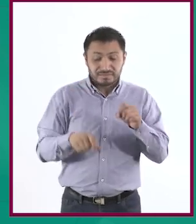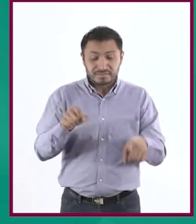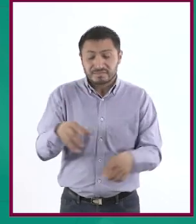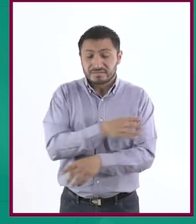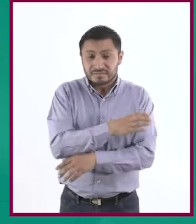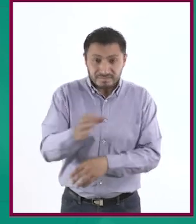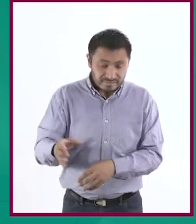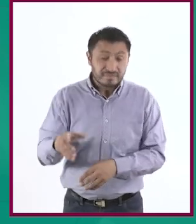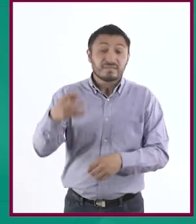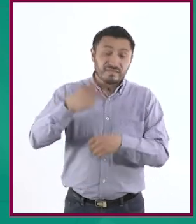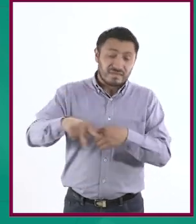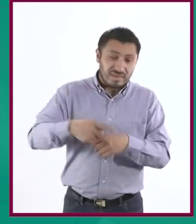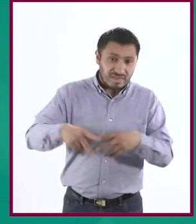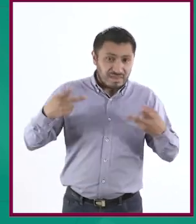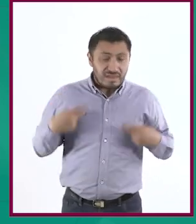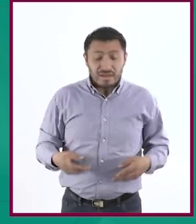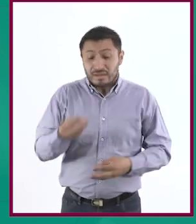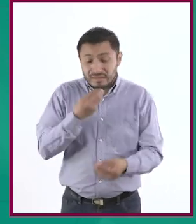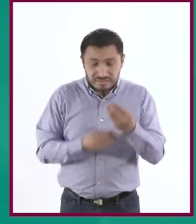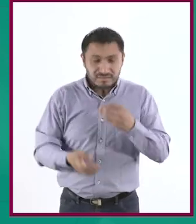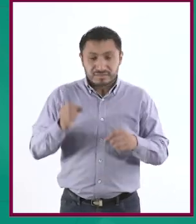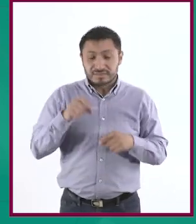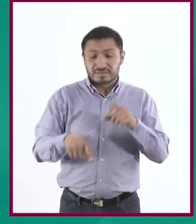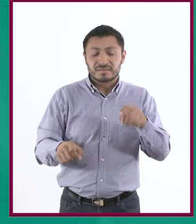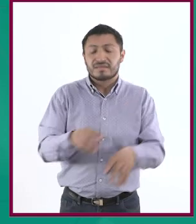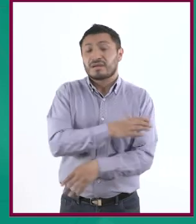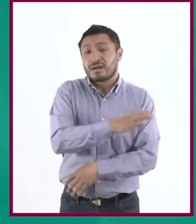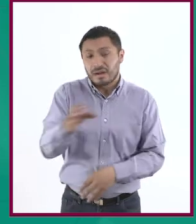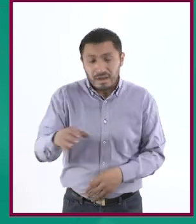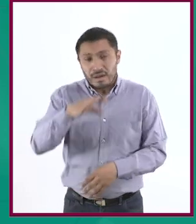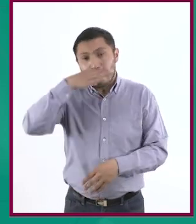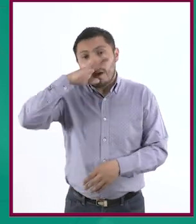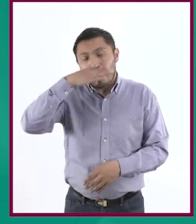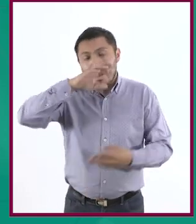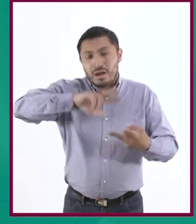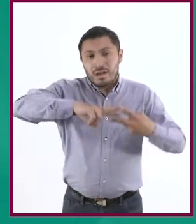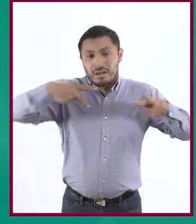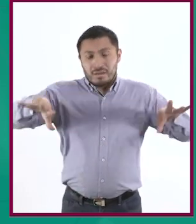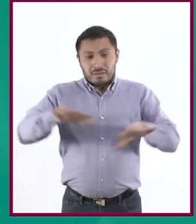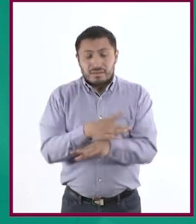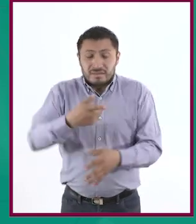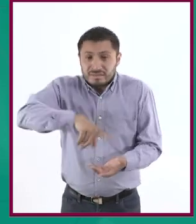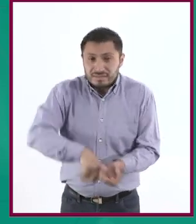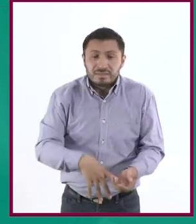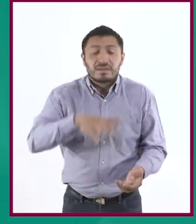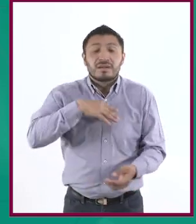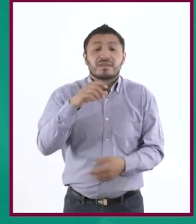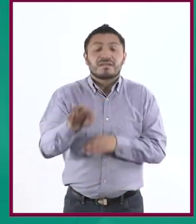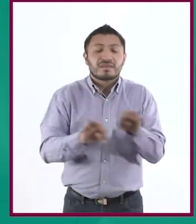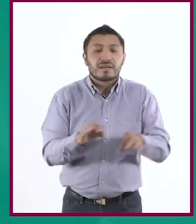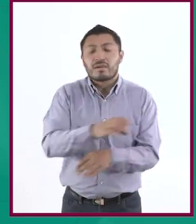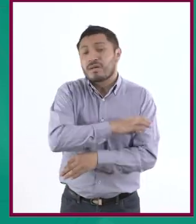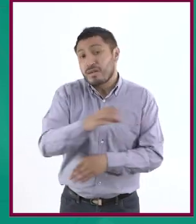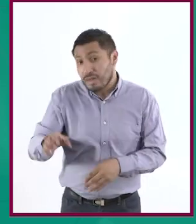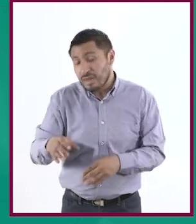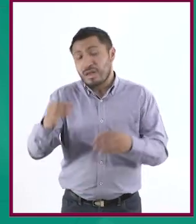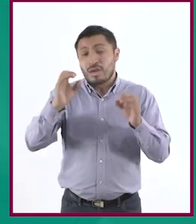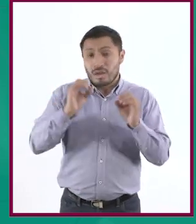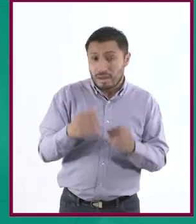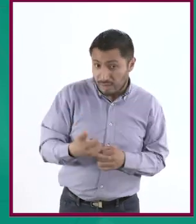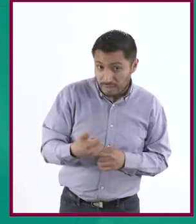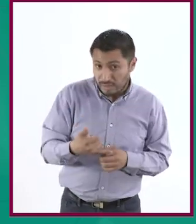los riesgos al consumidor, ante la siembra generalizada de maíces transgénicos, tanto la agricultura campesina